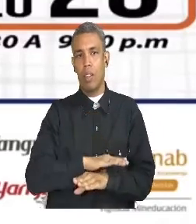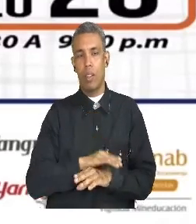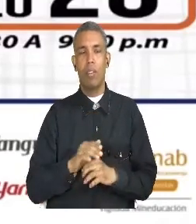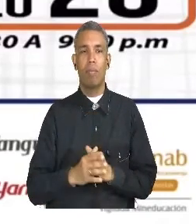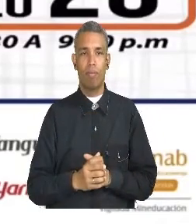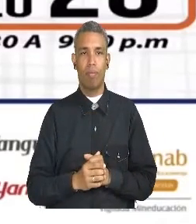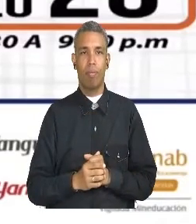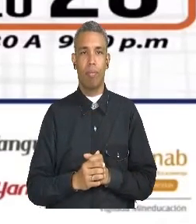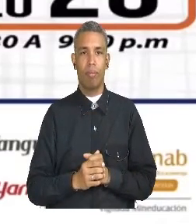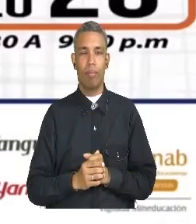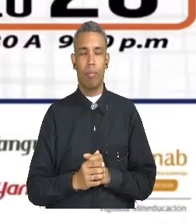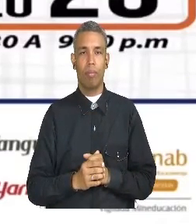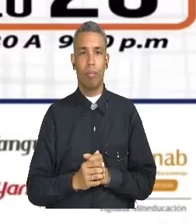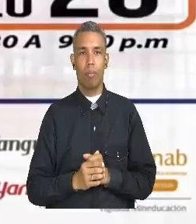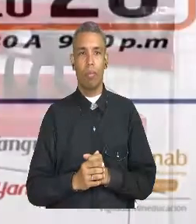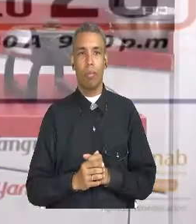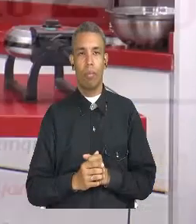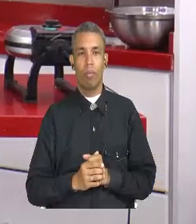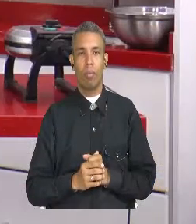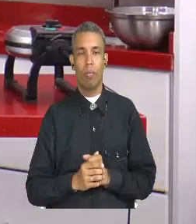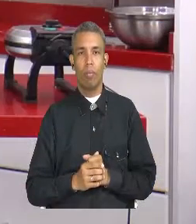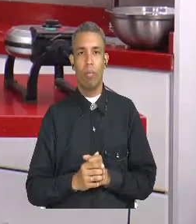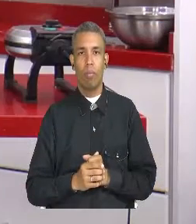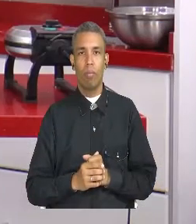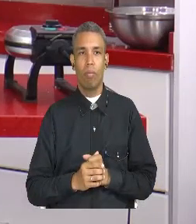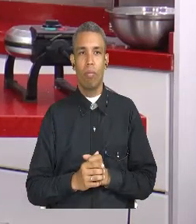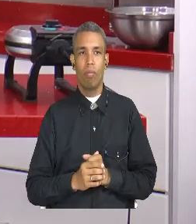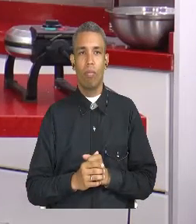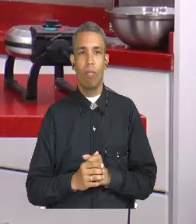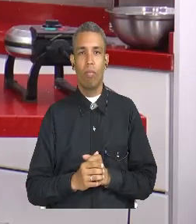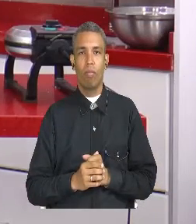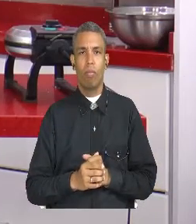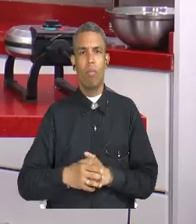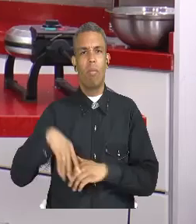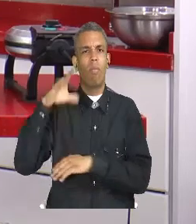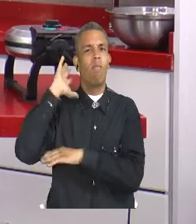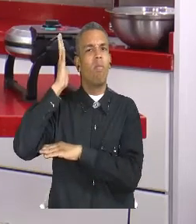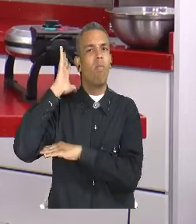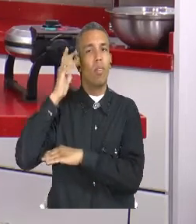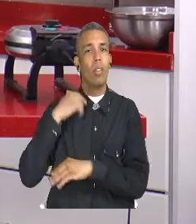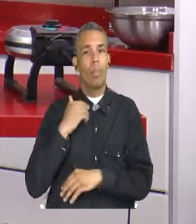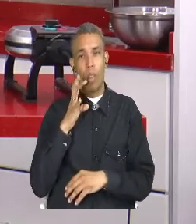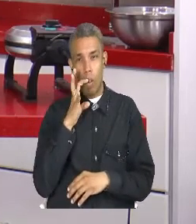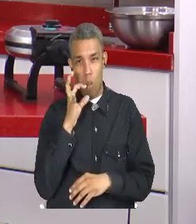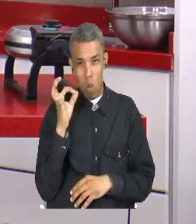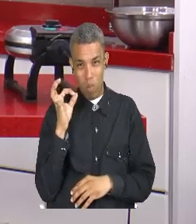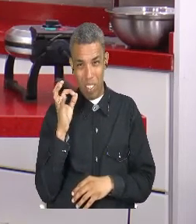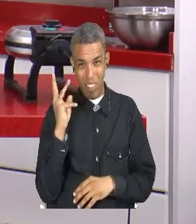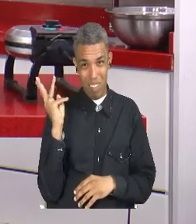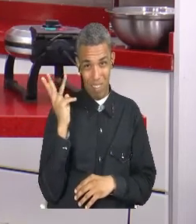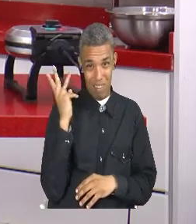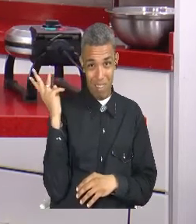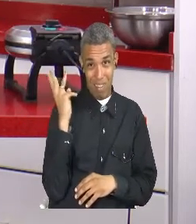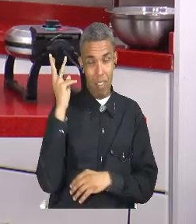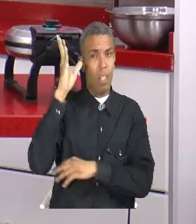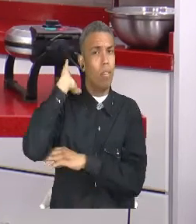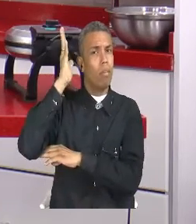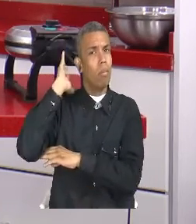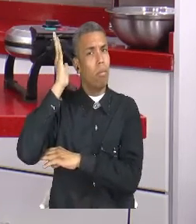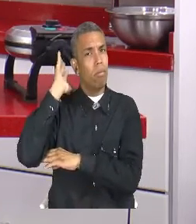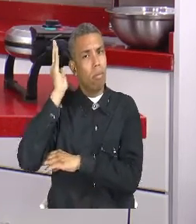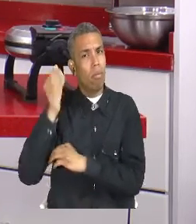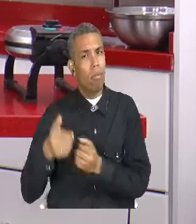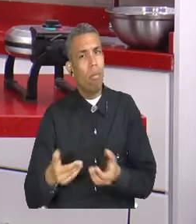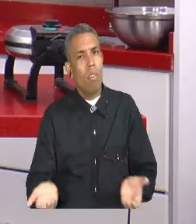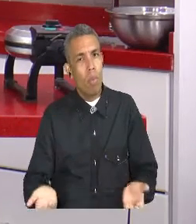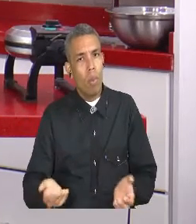Sí, señoras y señores, esta es una conferencia que va a estar, por supuesto, dispuesta para poder enfrentar y